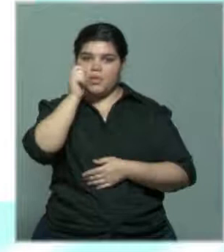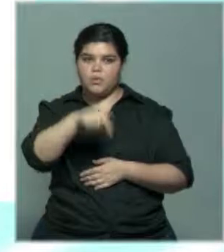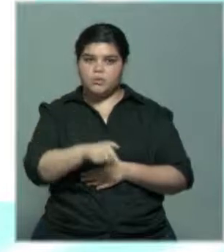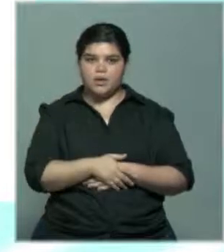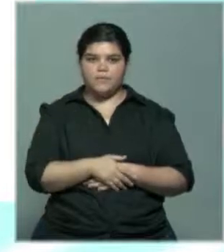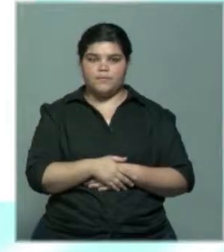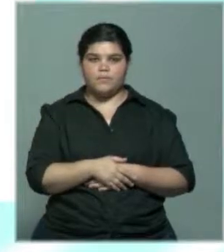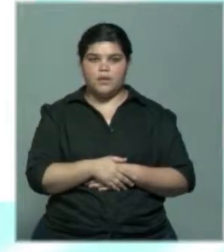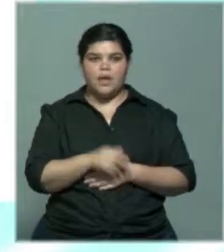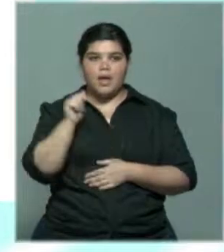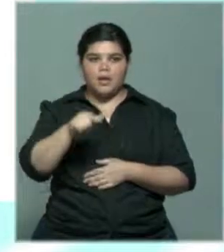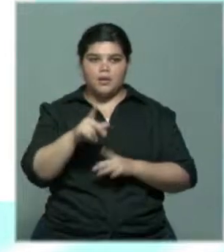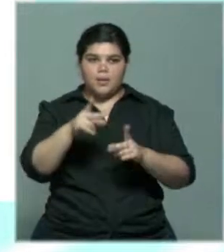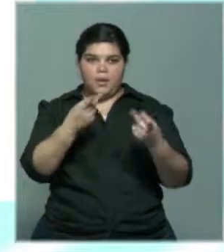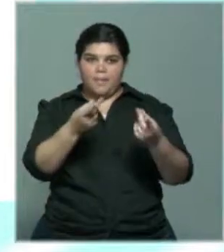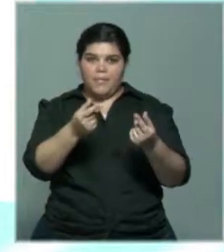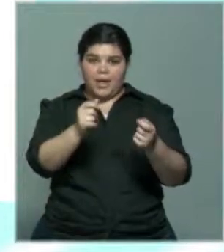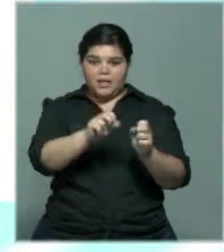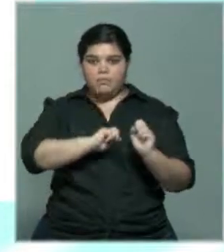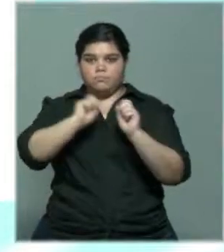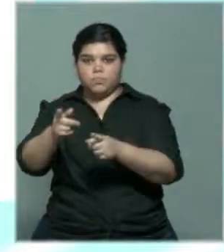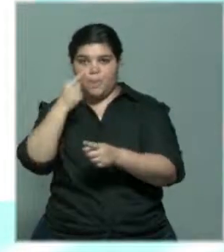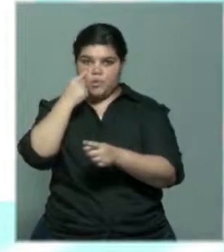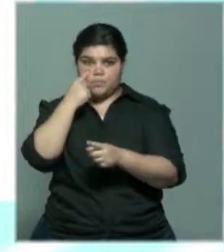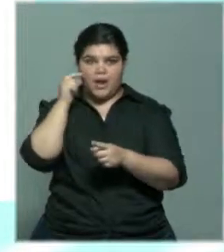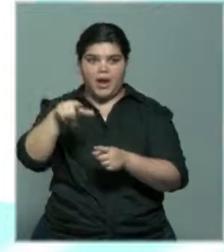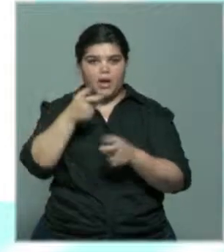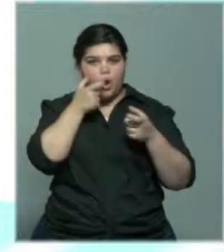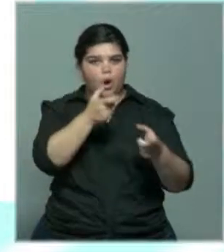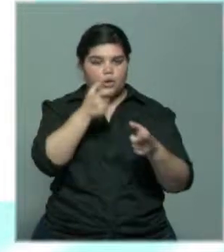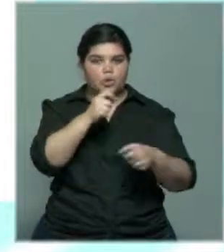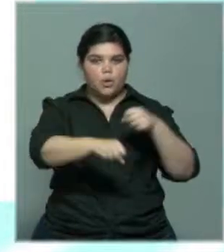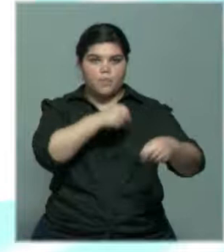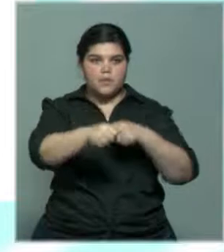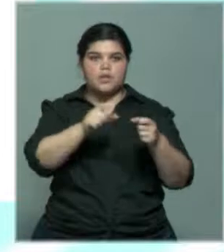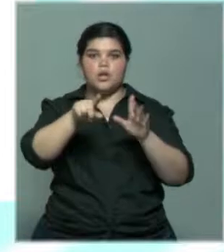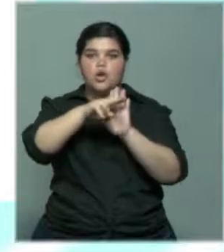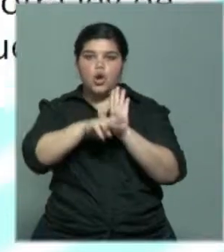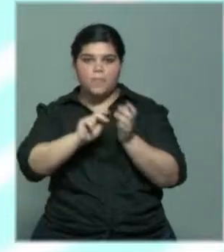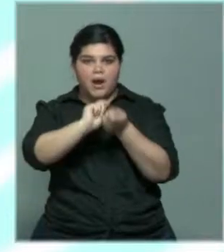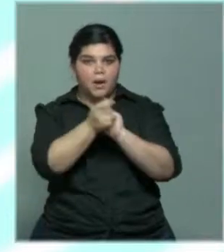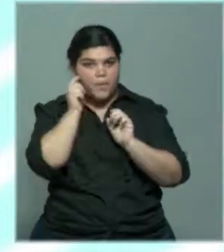de transferir recaudación a las comunas, se regula uso de la bici y cambian normas. Atención.